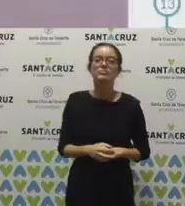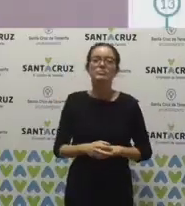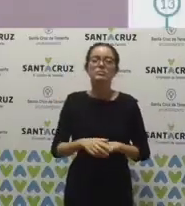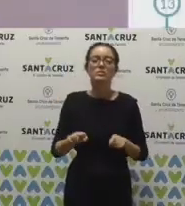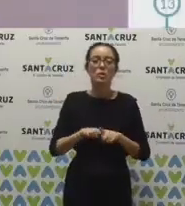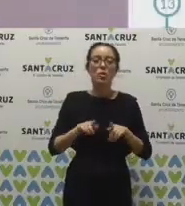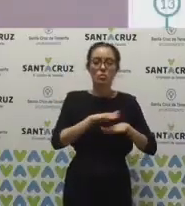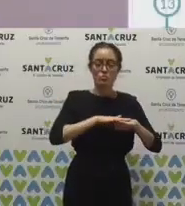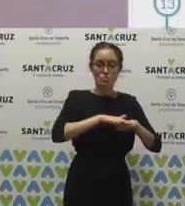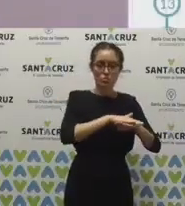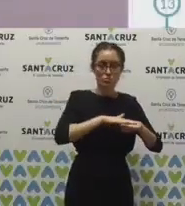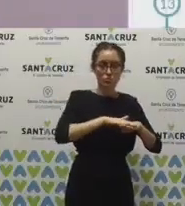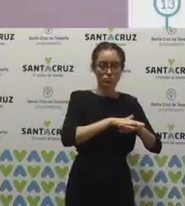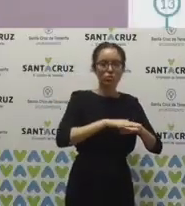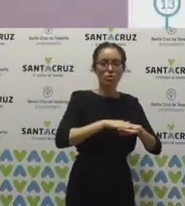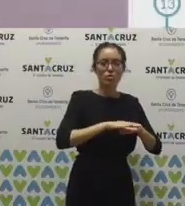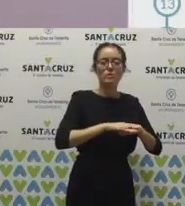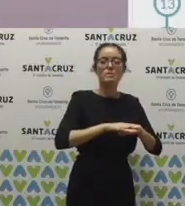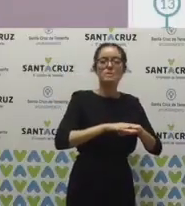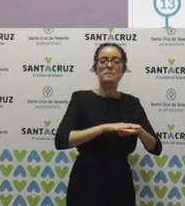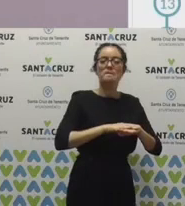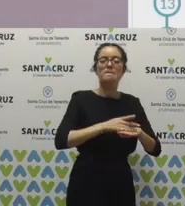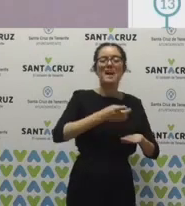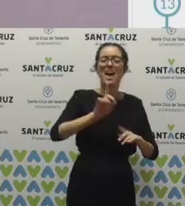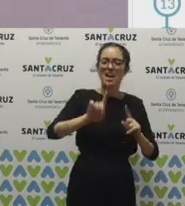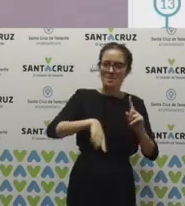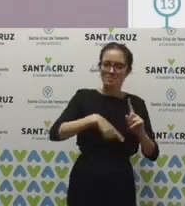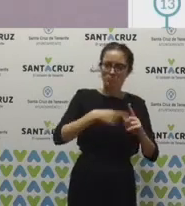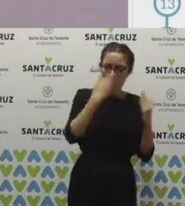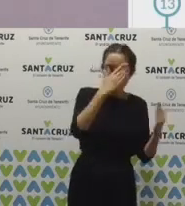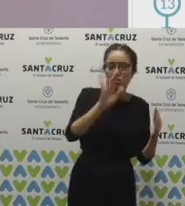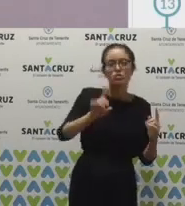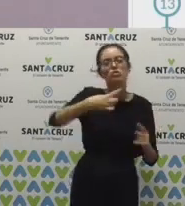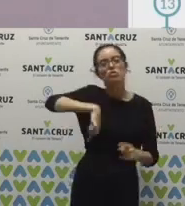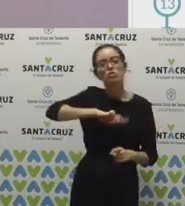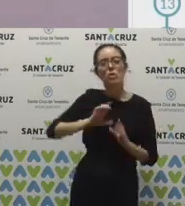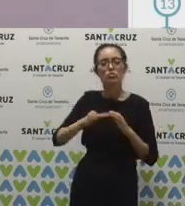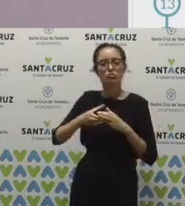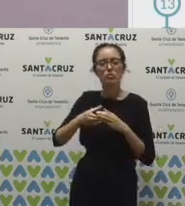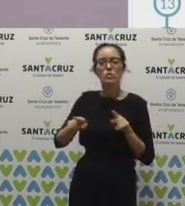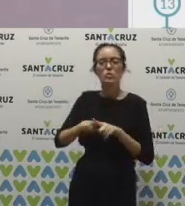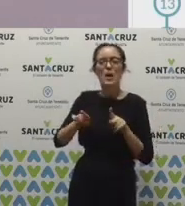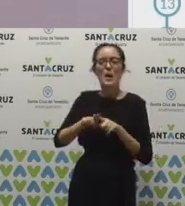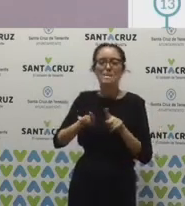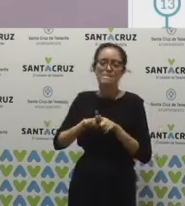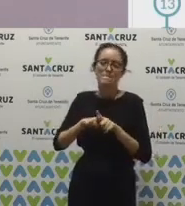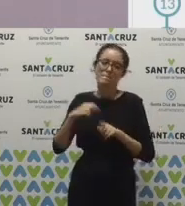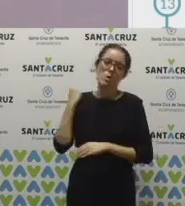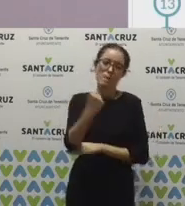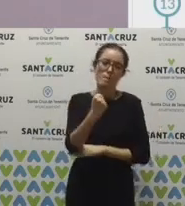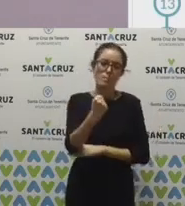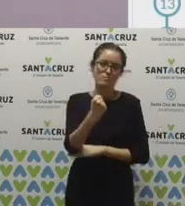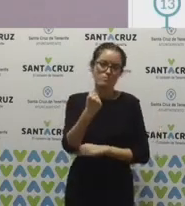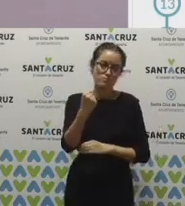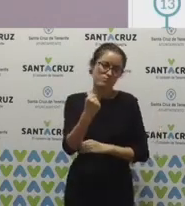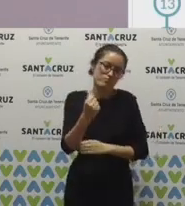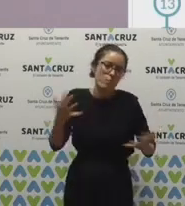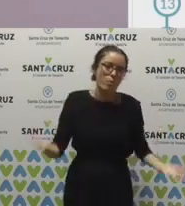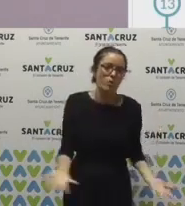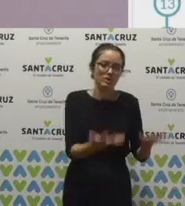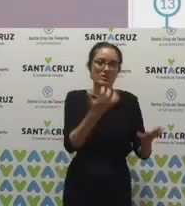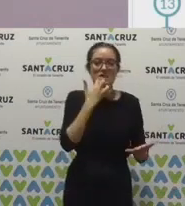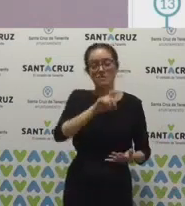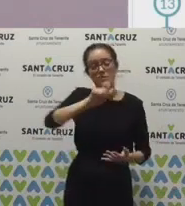este grupo político mantiene una posición proactiva y tendiente a sumar en cuanto tenga que ver con la protección social de nuestros